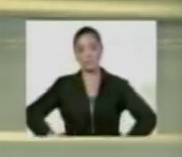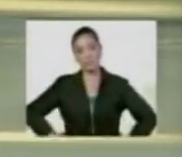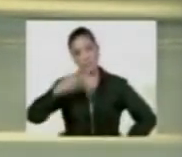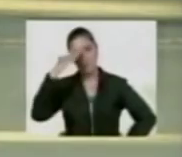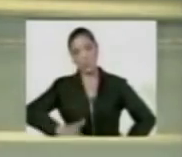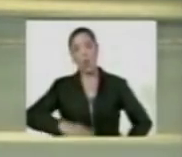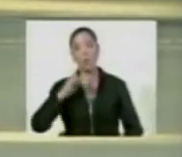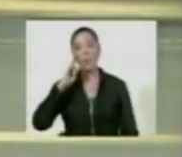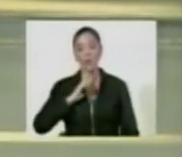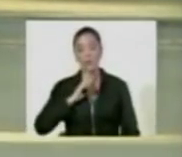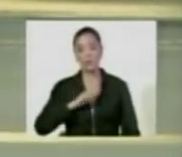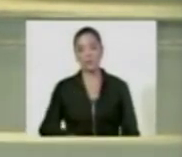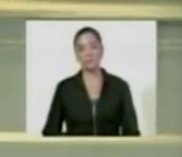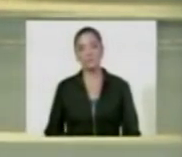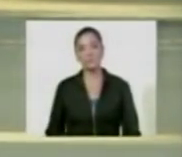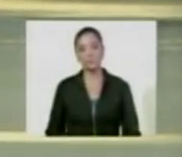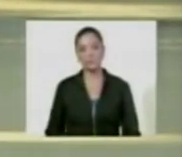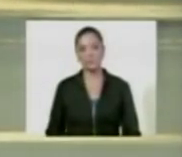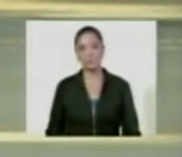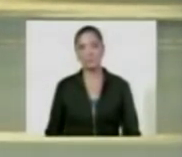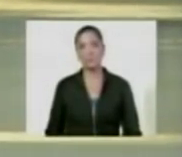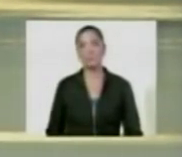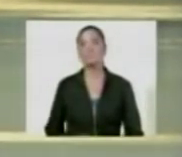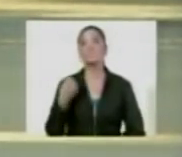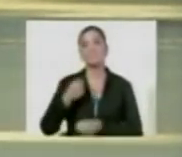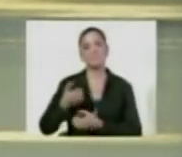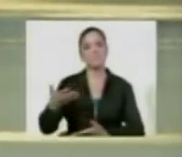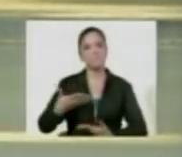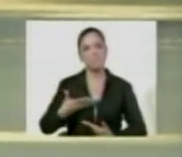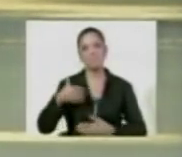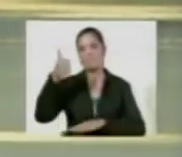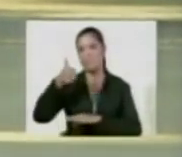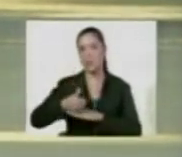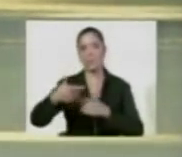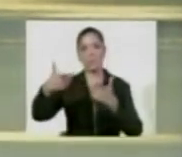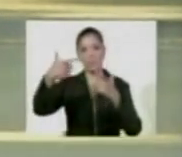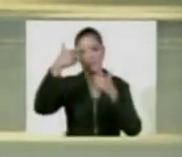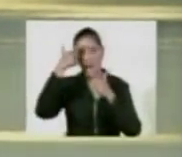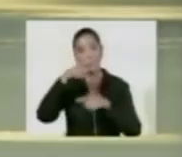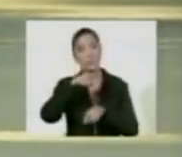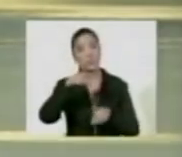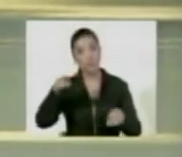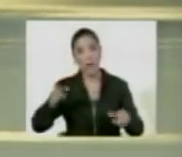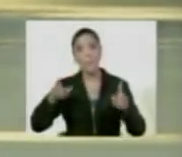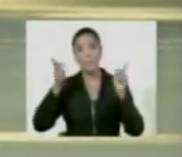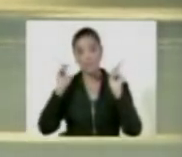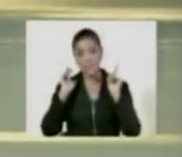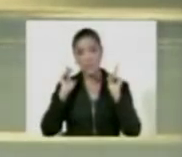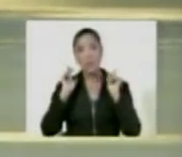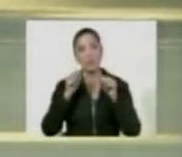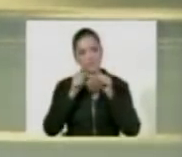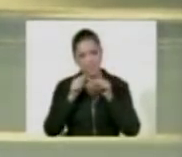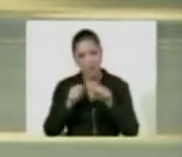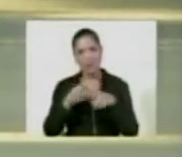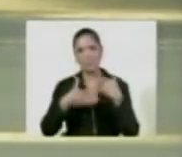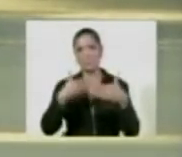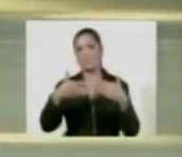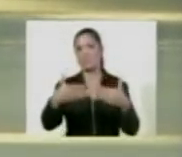Bolivariana, que es un legado de nuestro comandante supremo Hugo Chávez y que usted ha permitido seguir el accionar